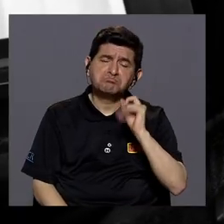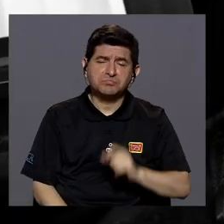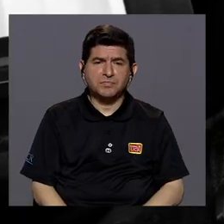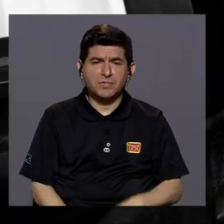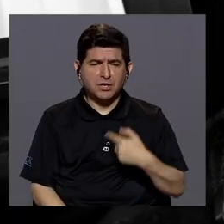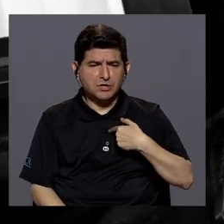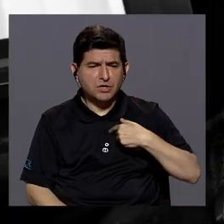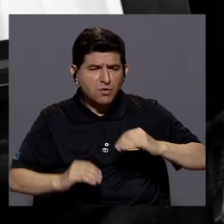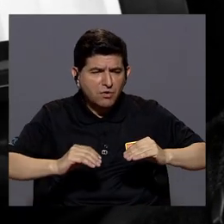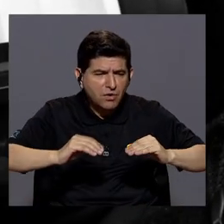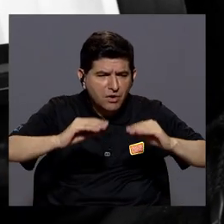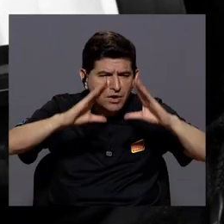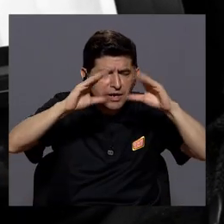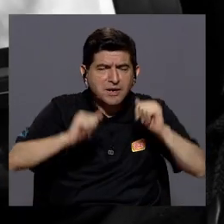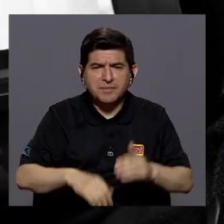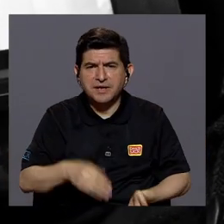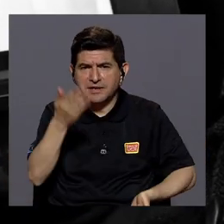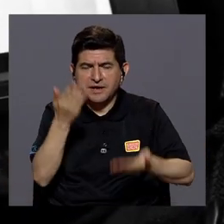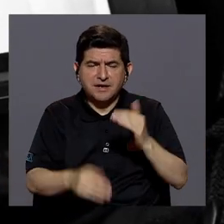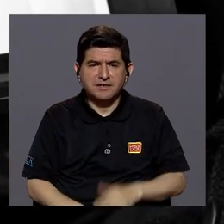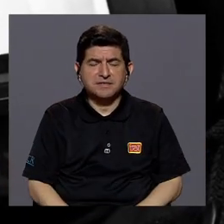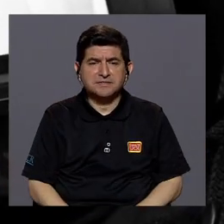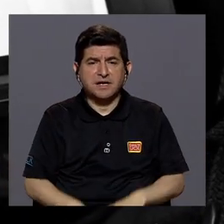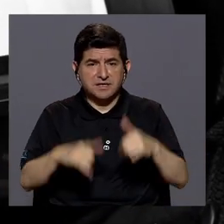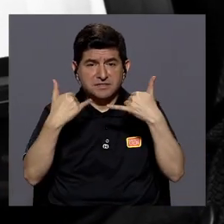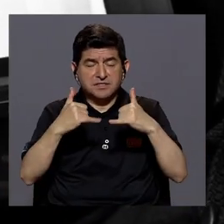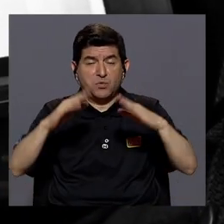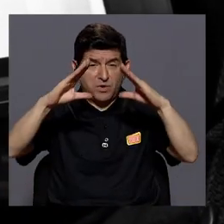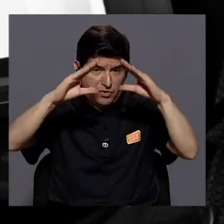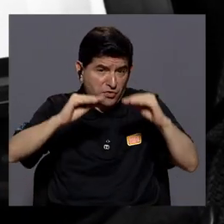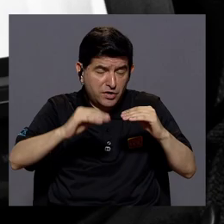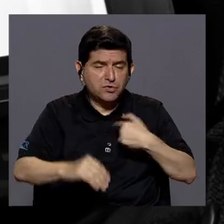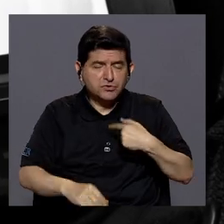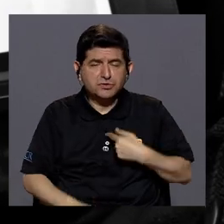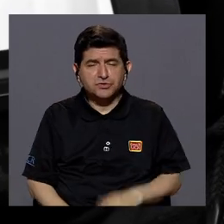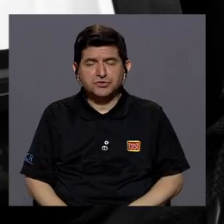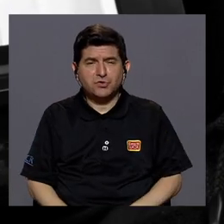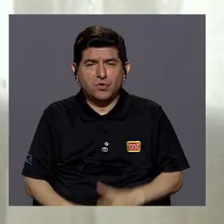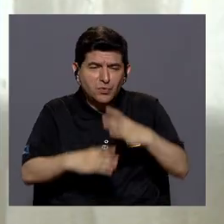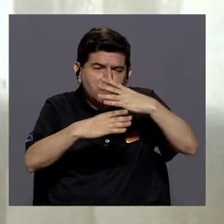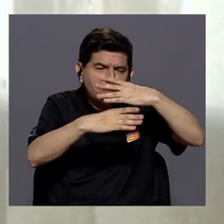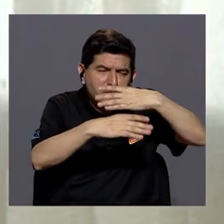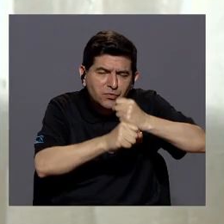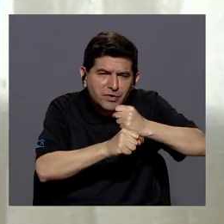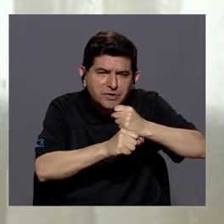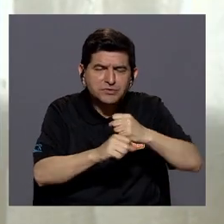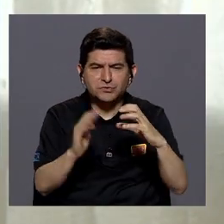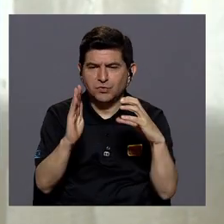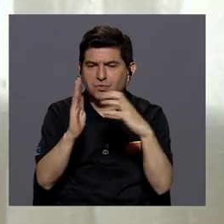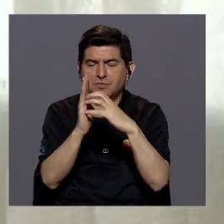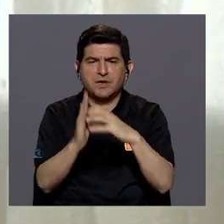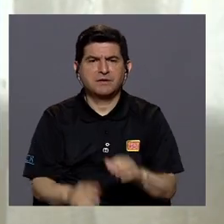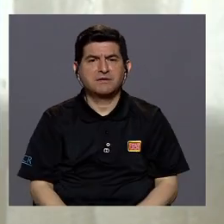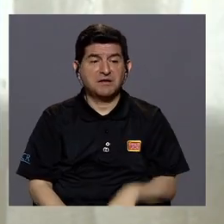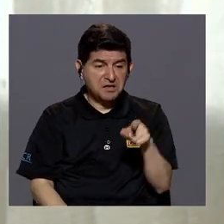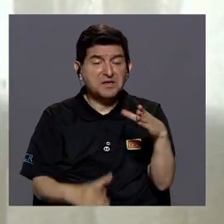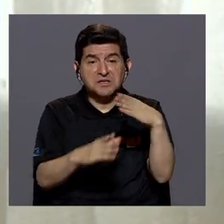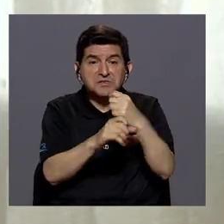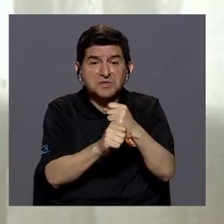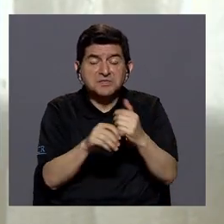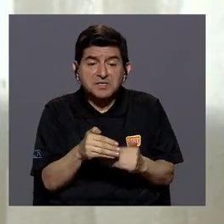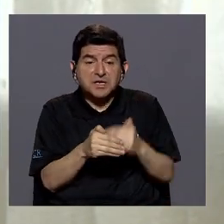en la mañana, así, que había partido de la noche, hacía una reseña. Y fui haciendo eso y entonces después